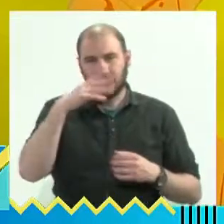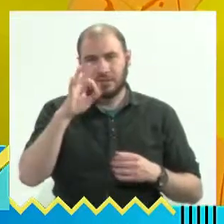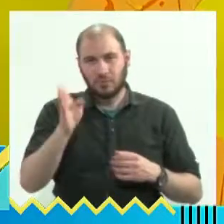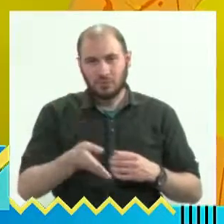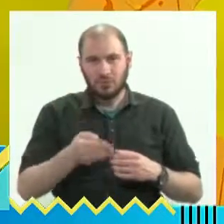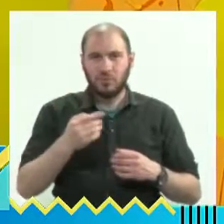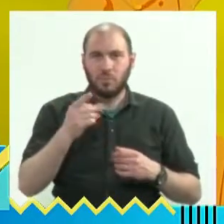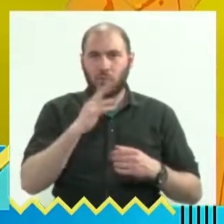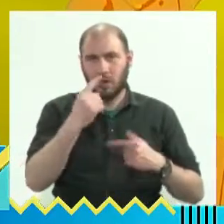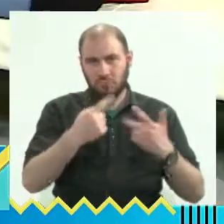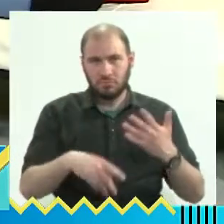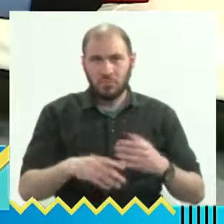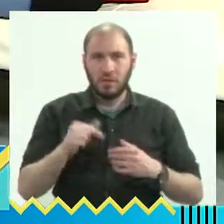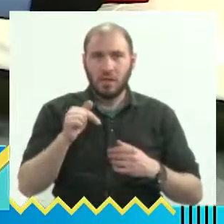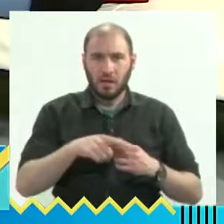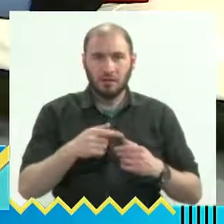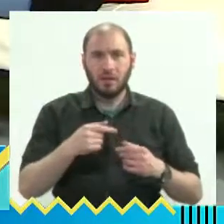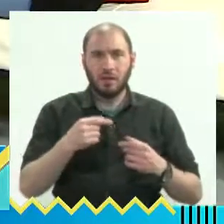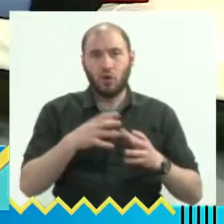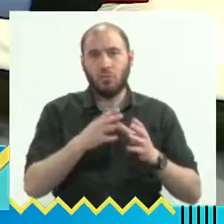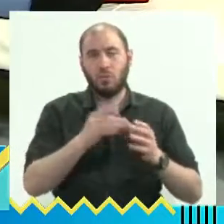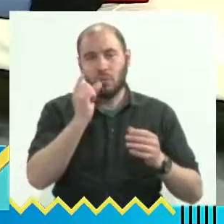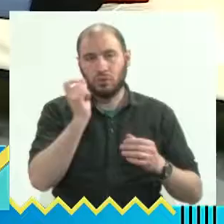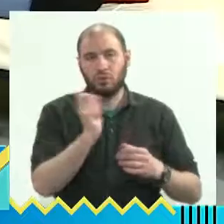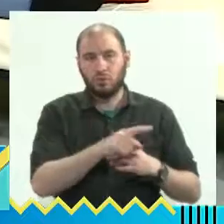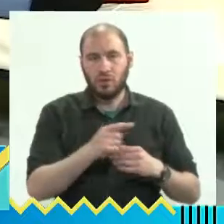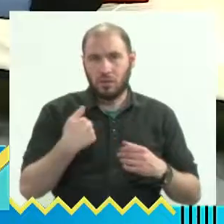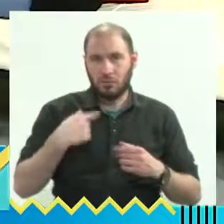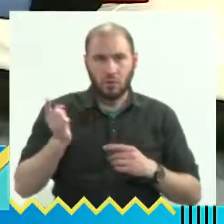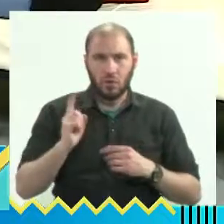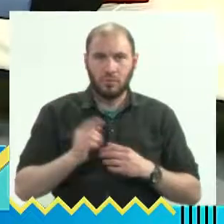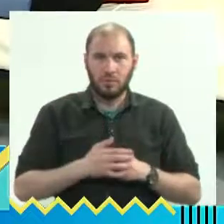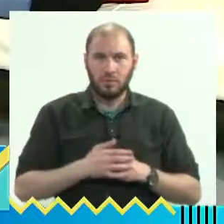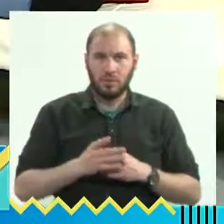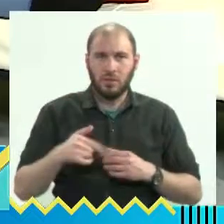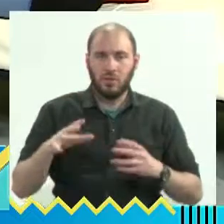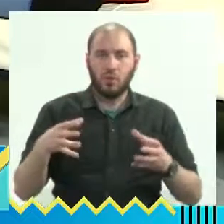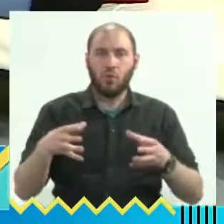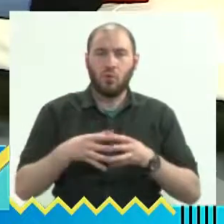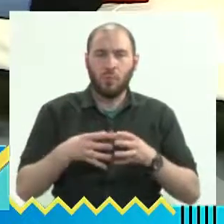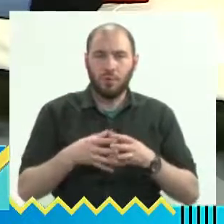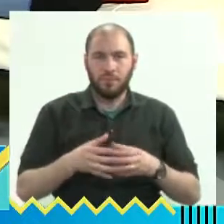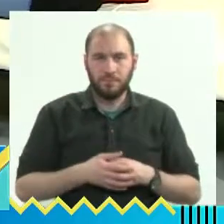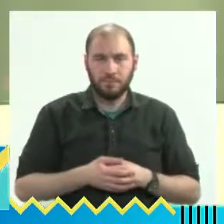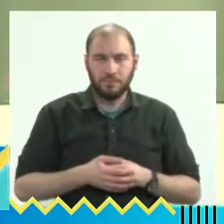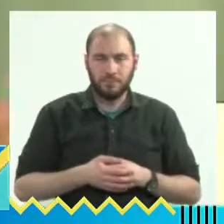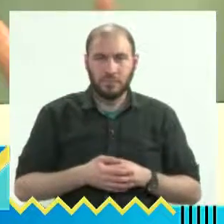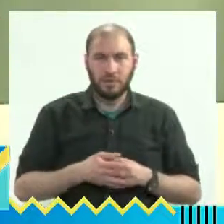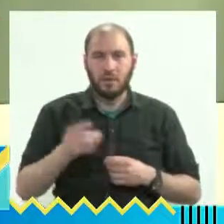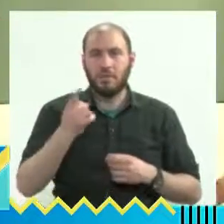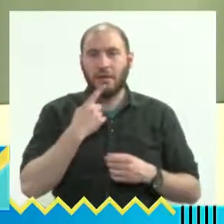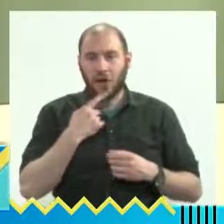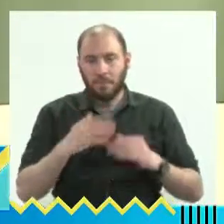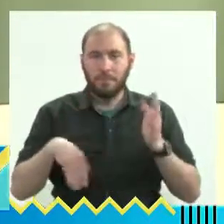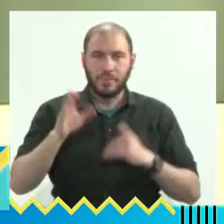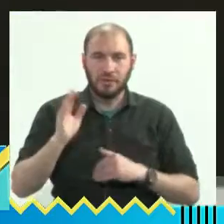70% largo de mujeres. La verdad que es una realidad de este partido, no es de los nuestros, que tienen una estructura más de hombres